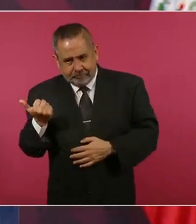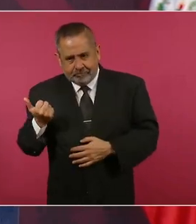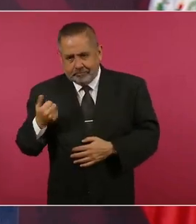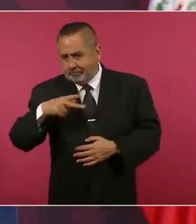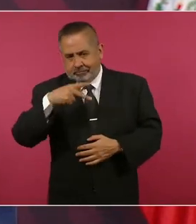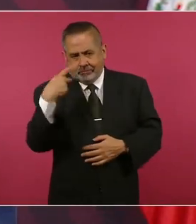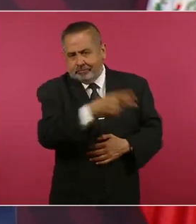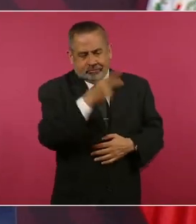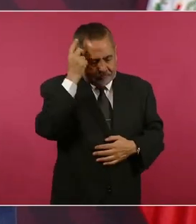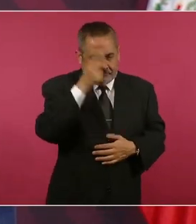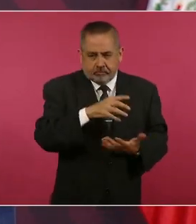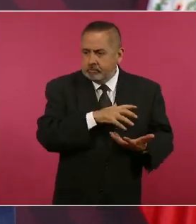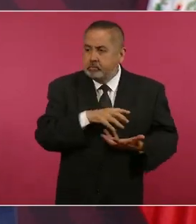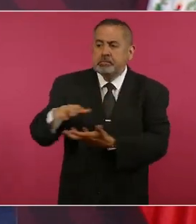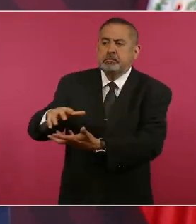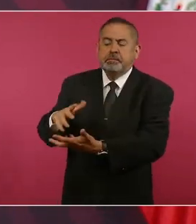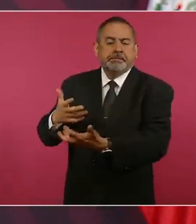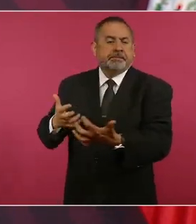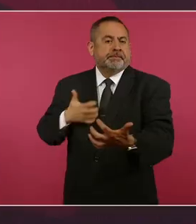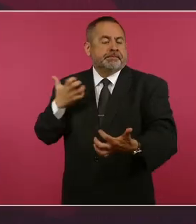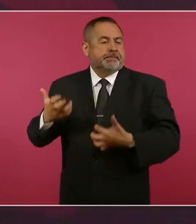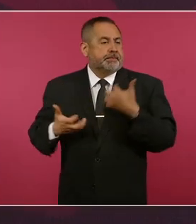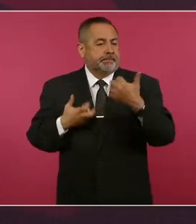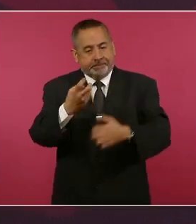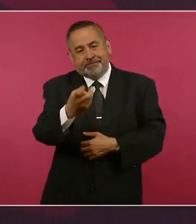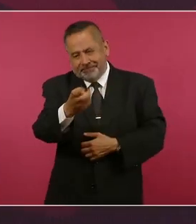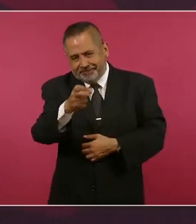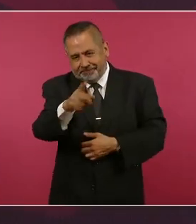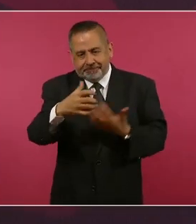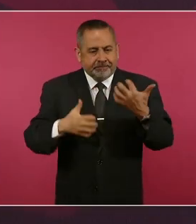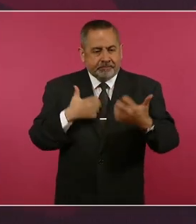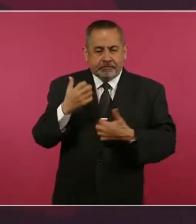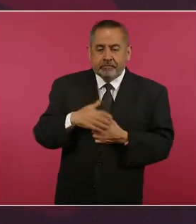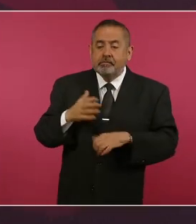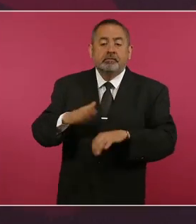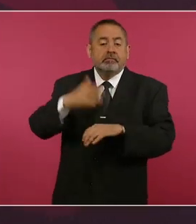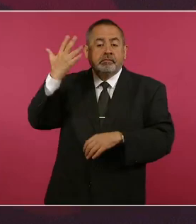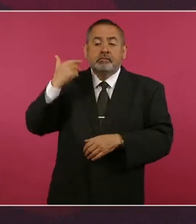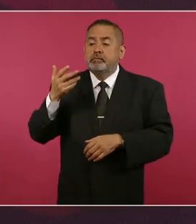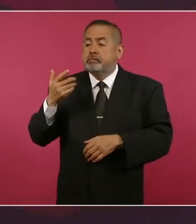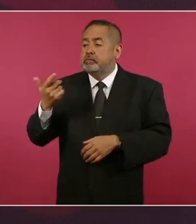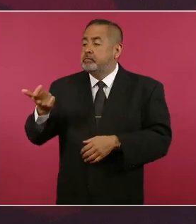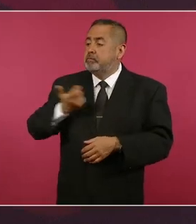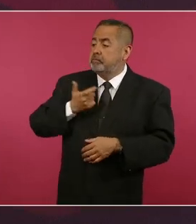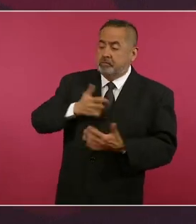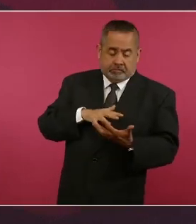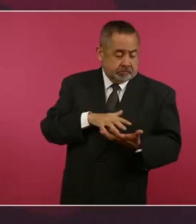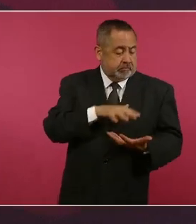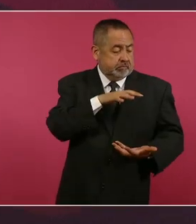también ruido, porque ese dinero les queda a ellos.